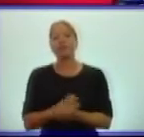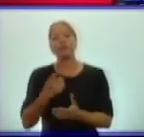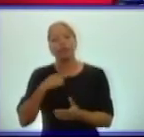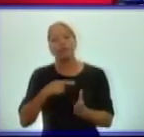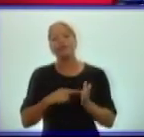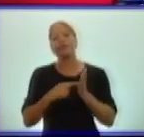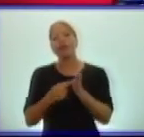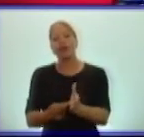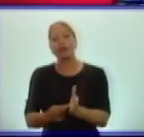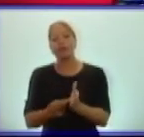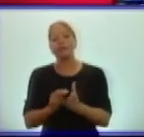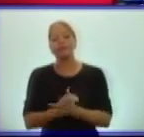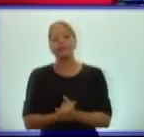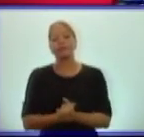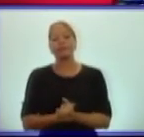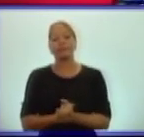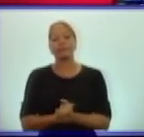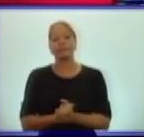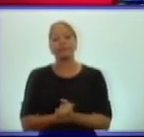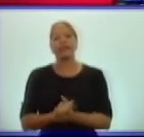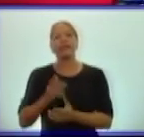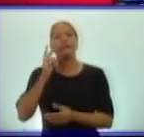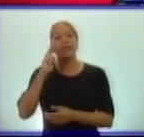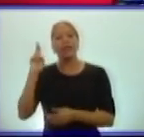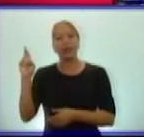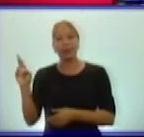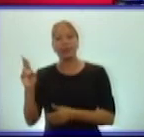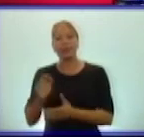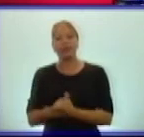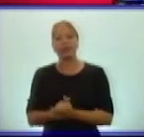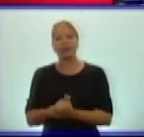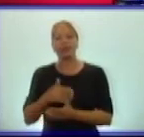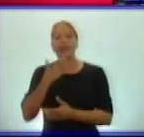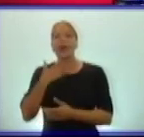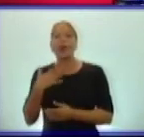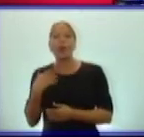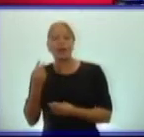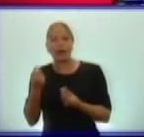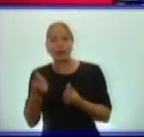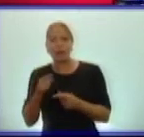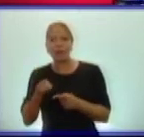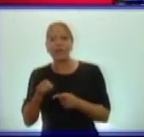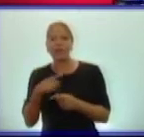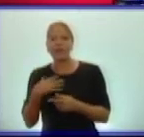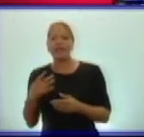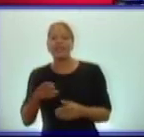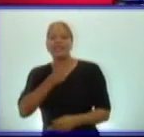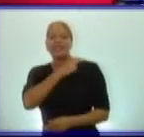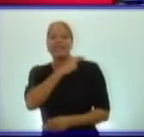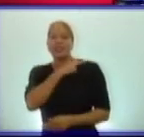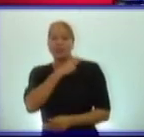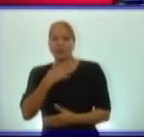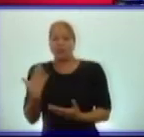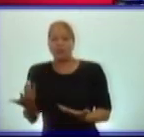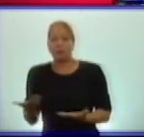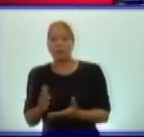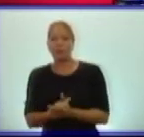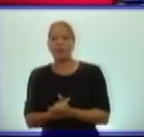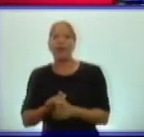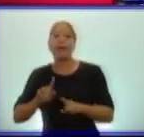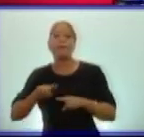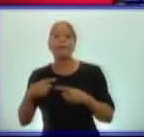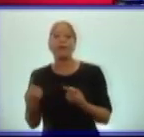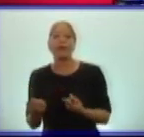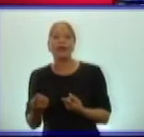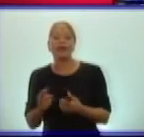sugerimos además, ¿recuerdan ustedes cómo era la economía del señorío o feudo? ¿Por qué era natural